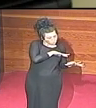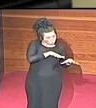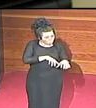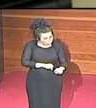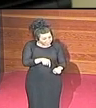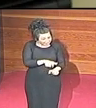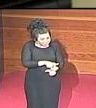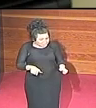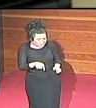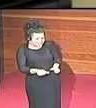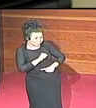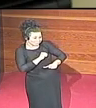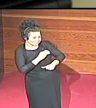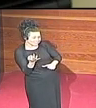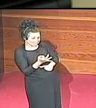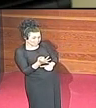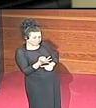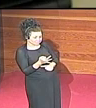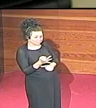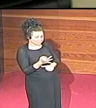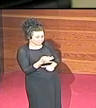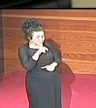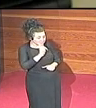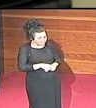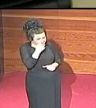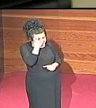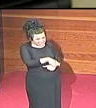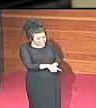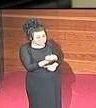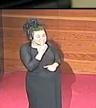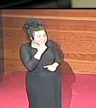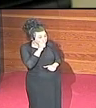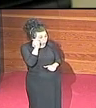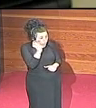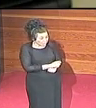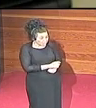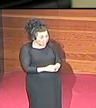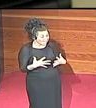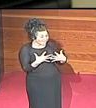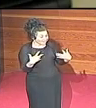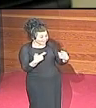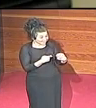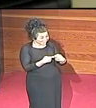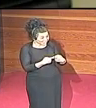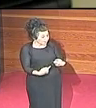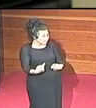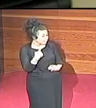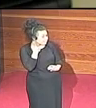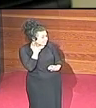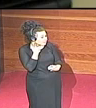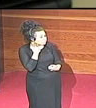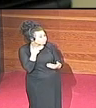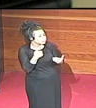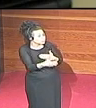en general, para saber lo que le espera a los ucranianos si pierden la guerra. Es importante